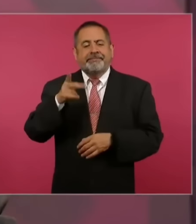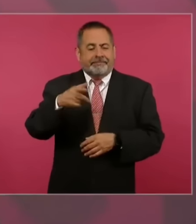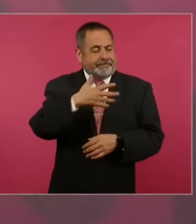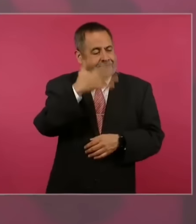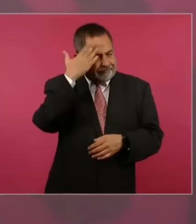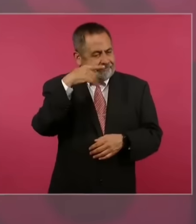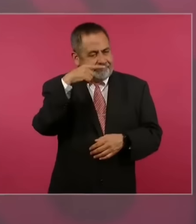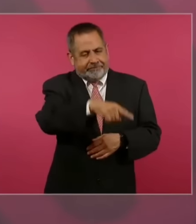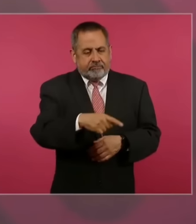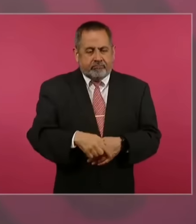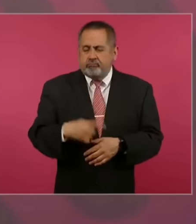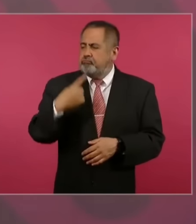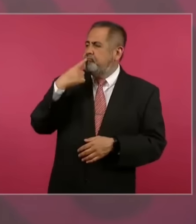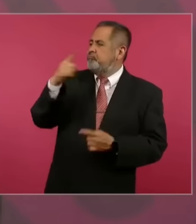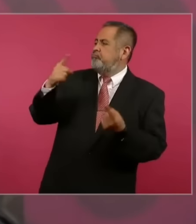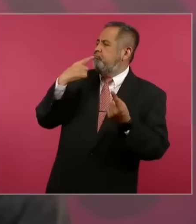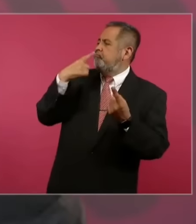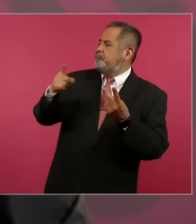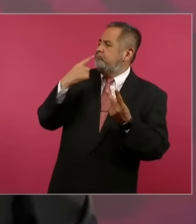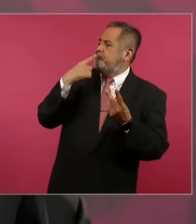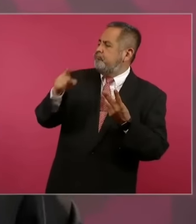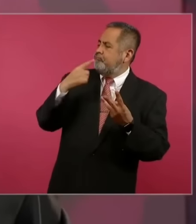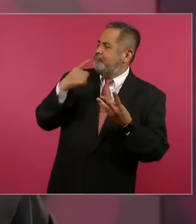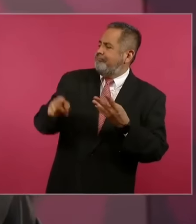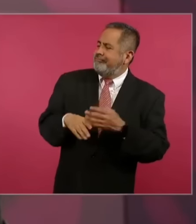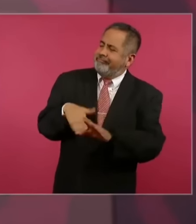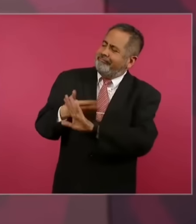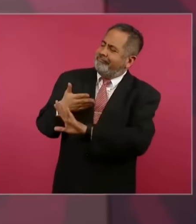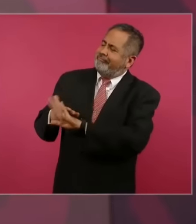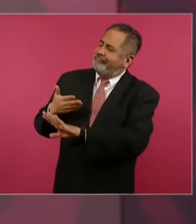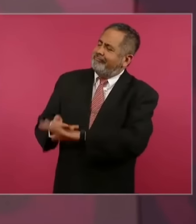señora que presenta denuncias y denuncias y denuncias, que